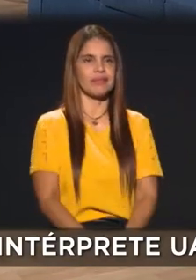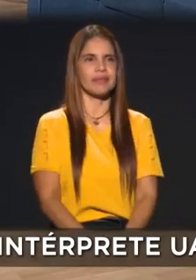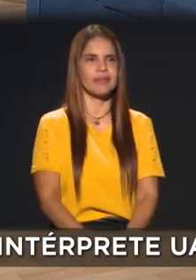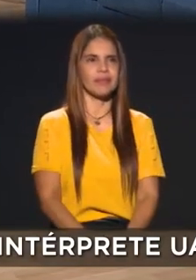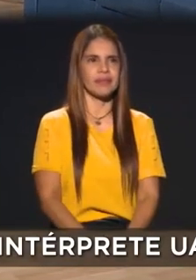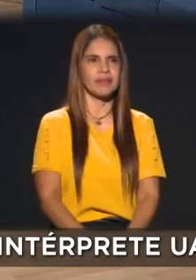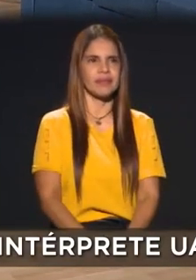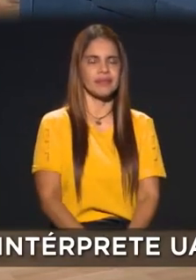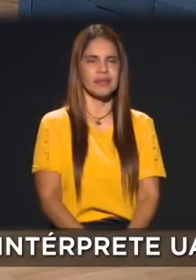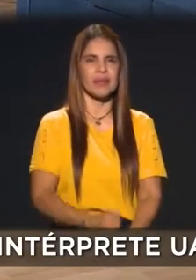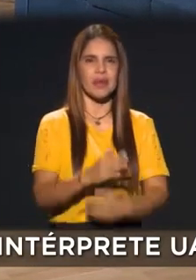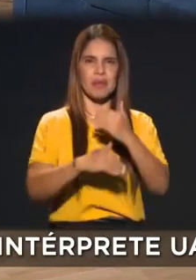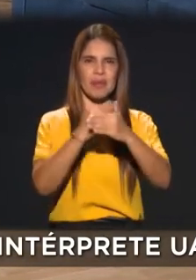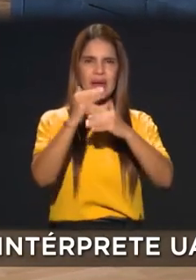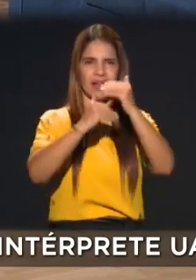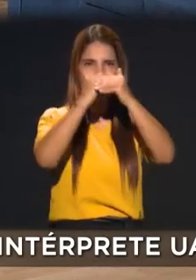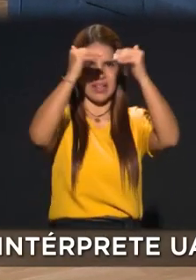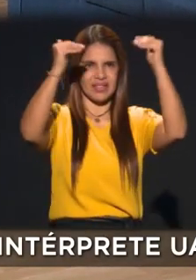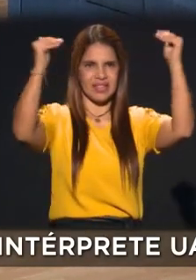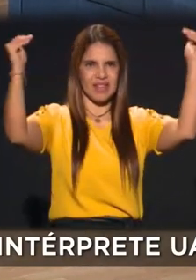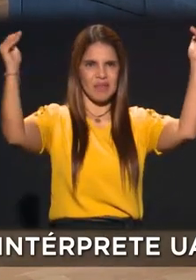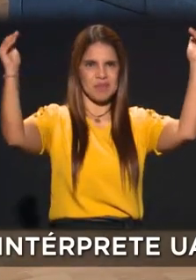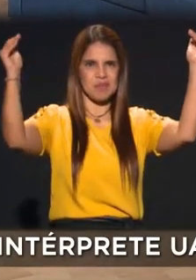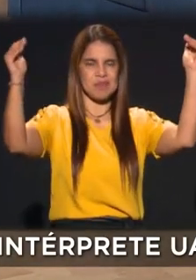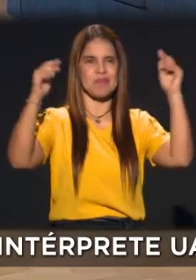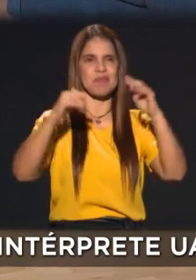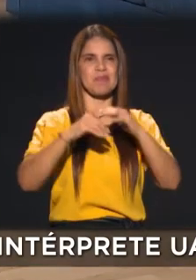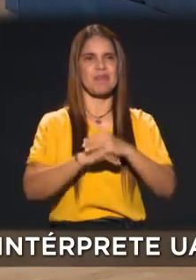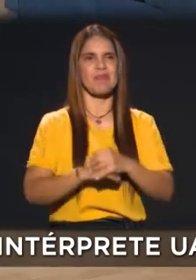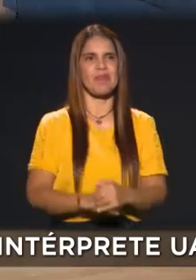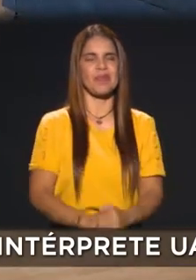Inhalo, manitos al cielo, y exhalo, roto hacia el otro lado.